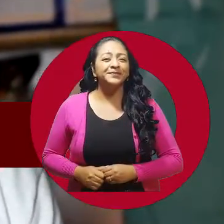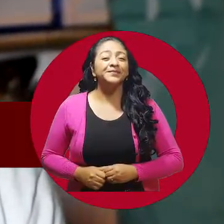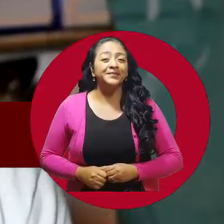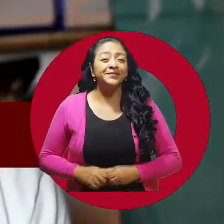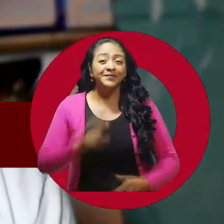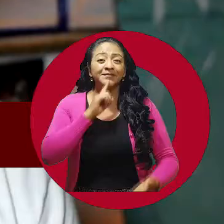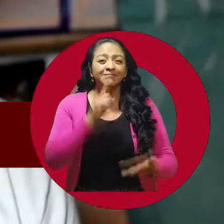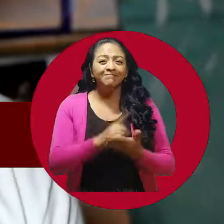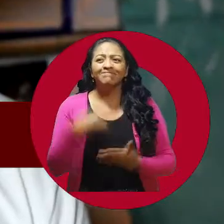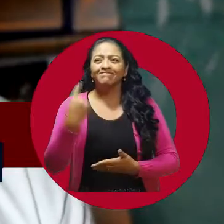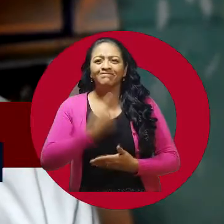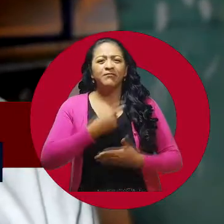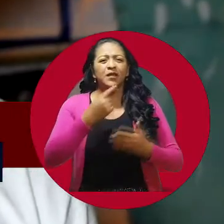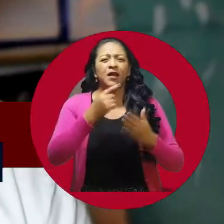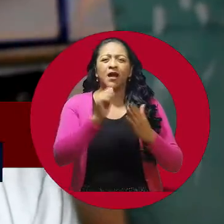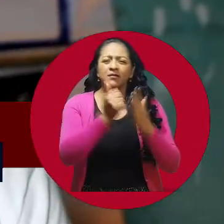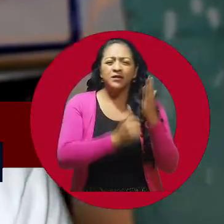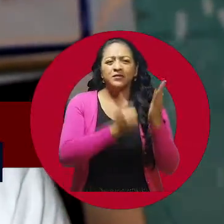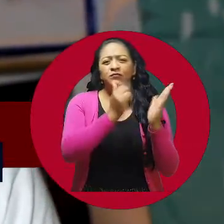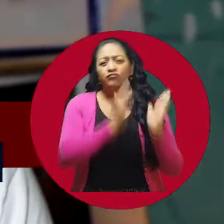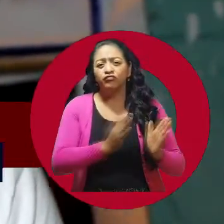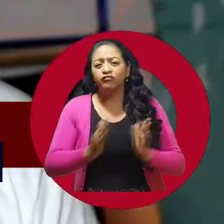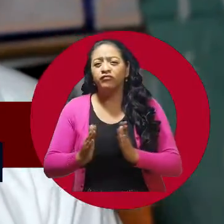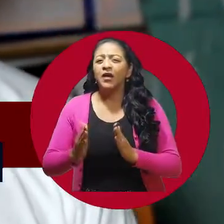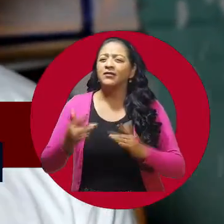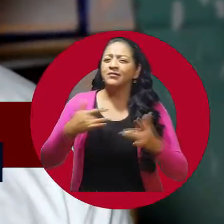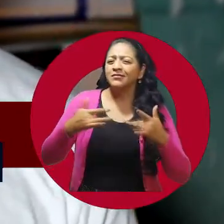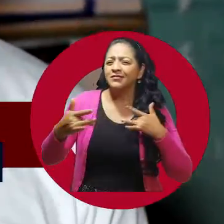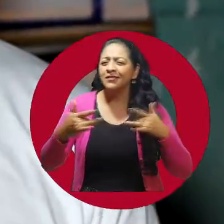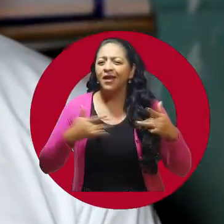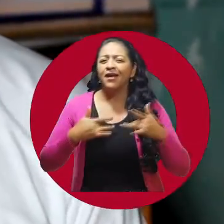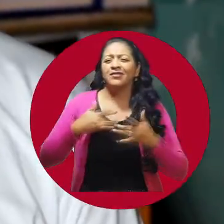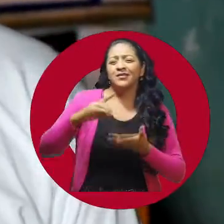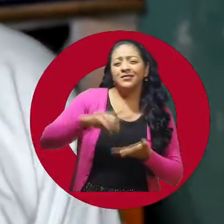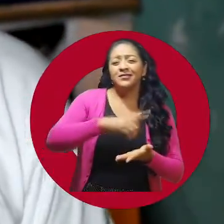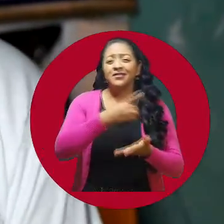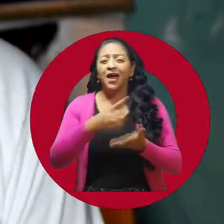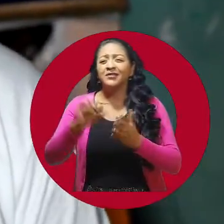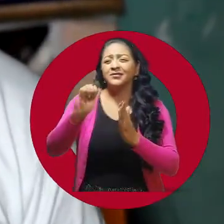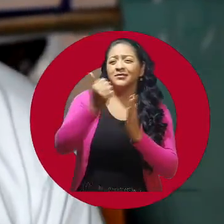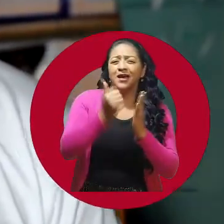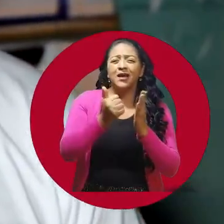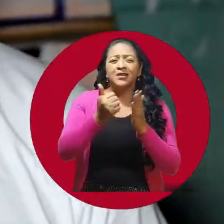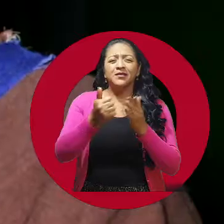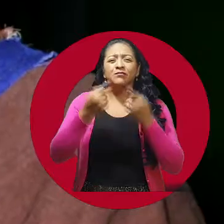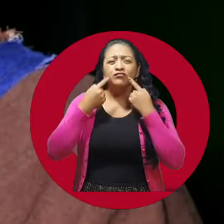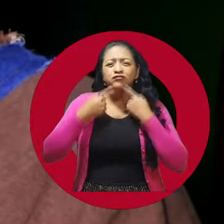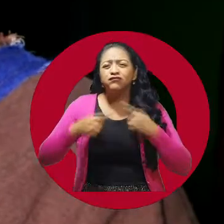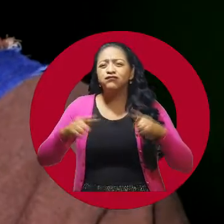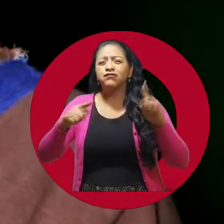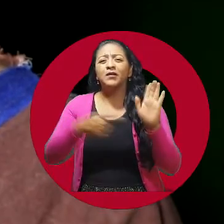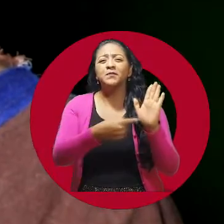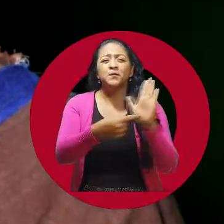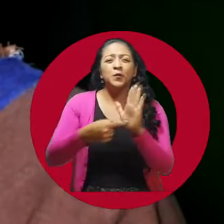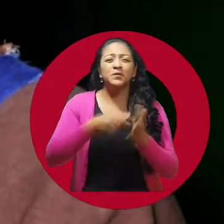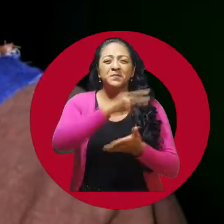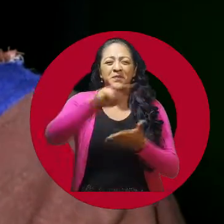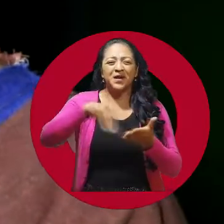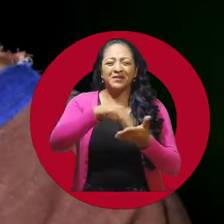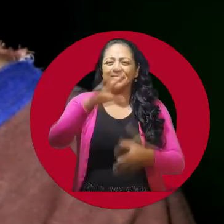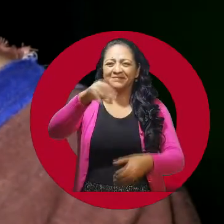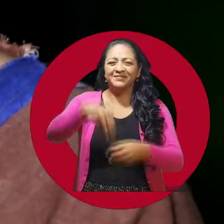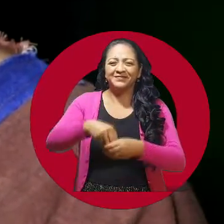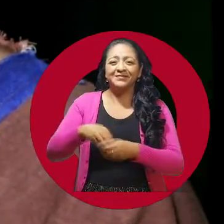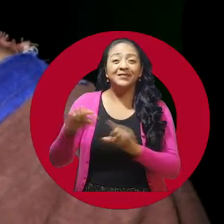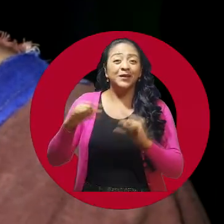caravana itinerante, llevando teatro, danza, arte, muralismo alrededor de toda la zona central de Manabí. Rolando Maldonado, director Grupo